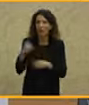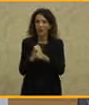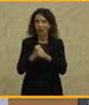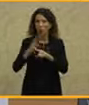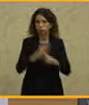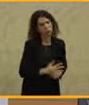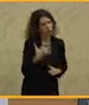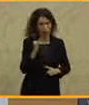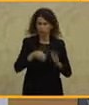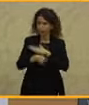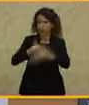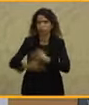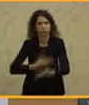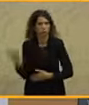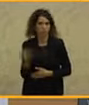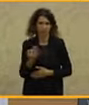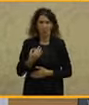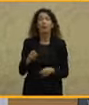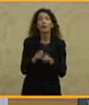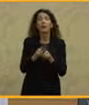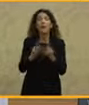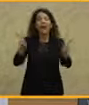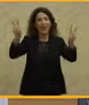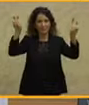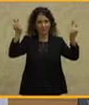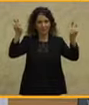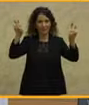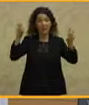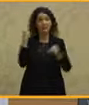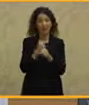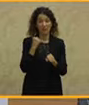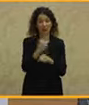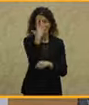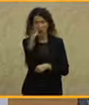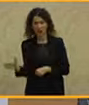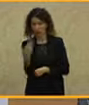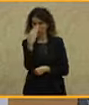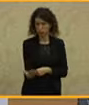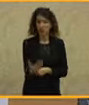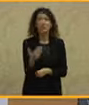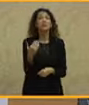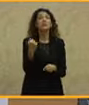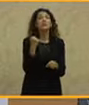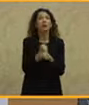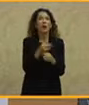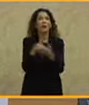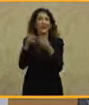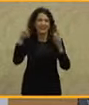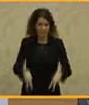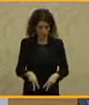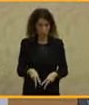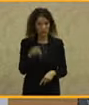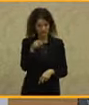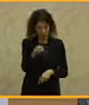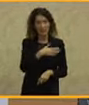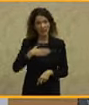empleo. Cuestión que estamos trasladando con el lema «Trabajar sin máscaras, emplear sin barreras». Con él